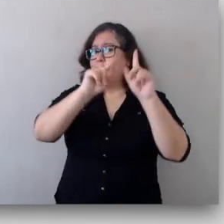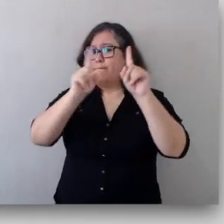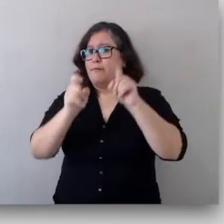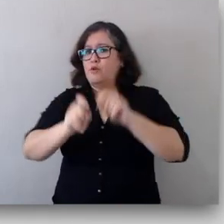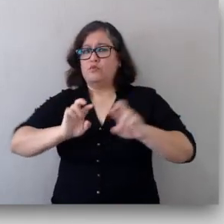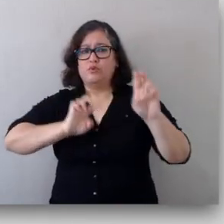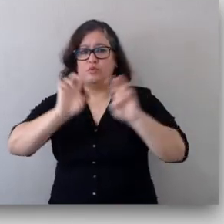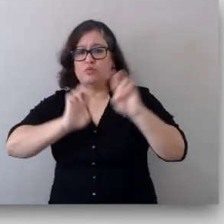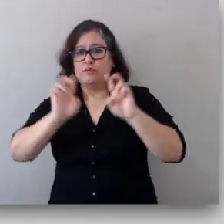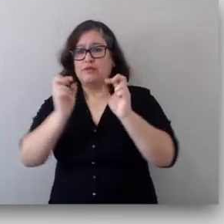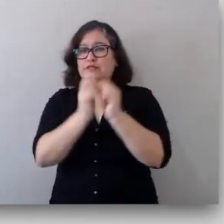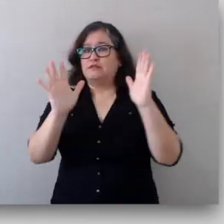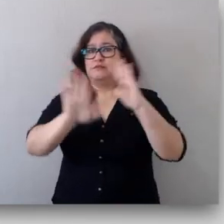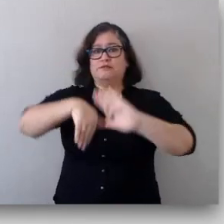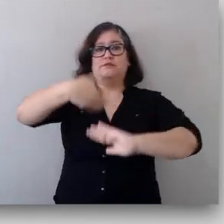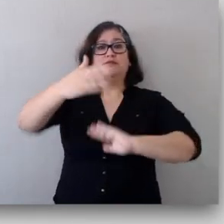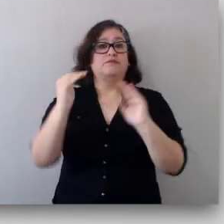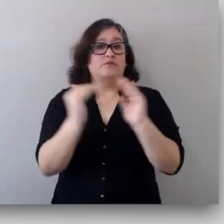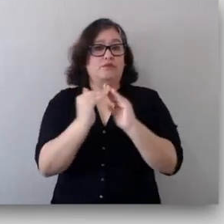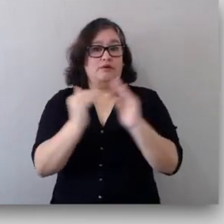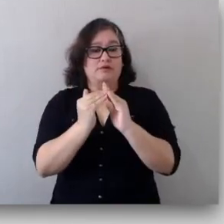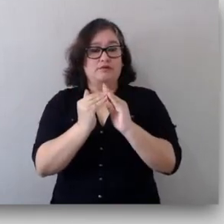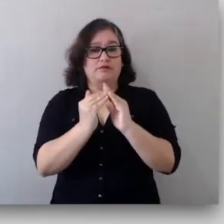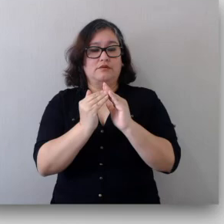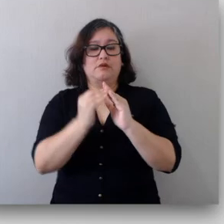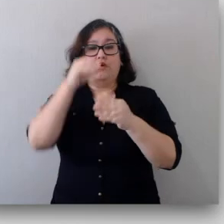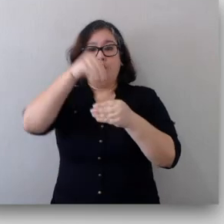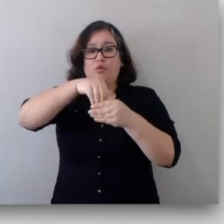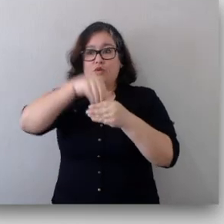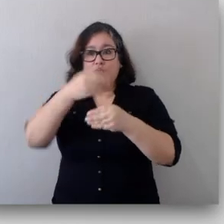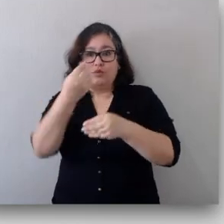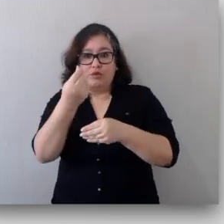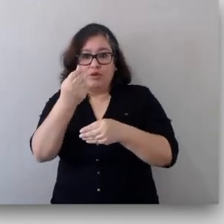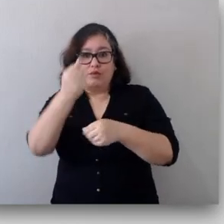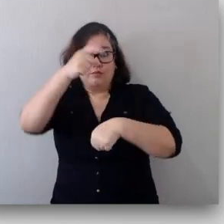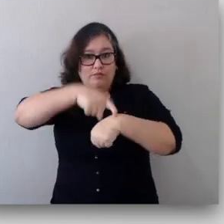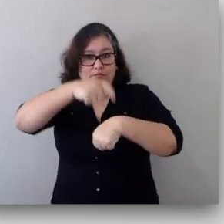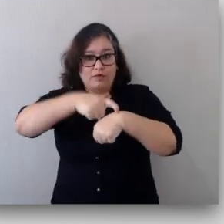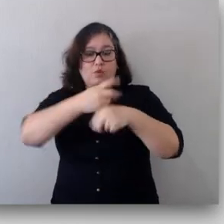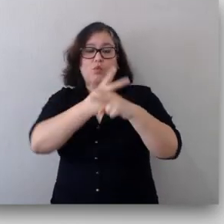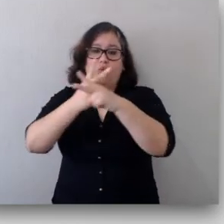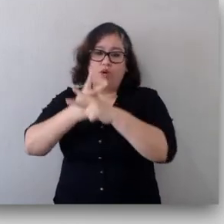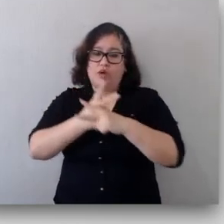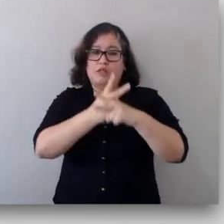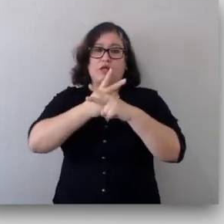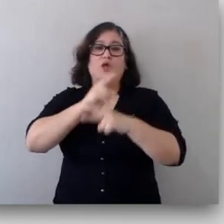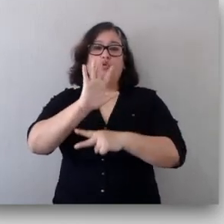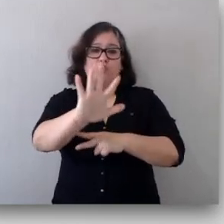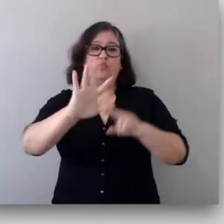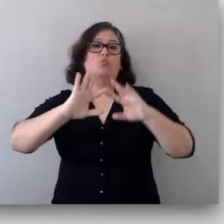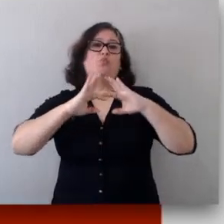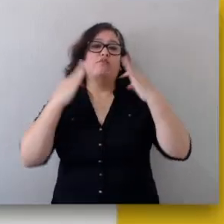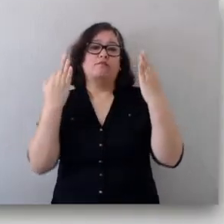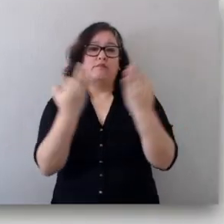sin necesidad de salir de casa, ahorrando tiempo o dinero y cuidando tu salud y la de tu familia.